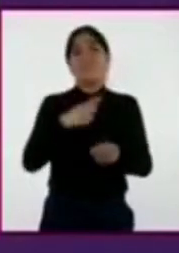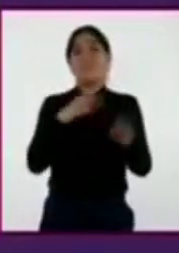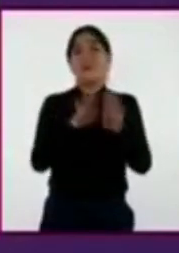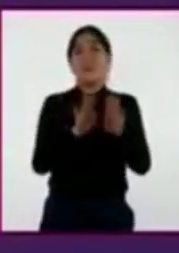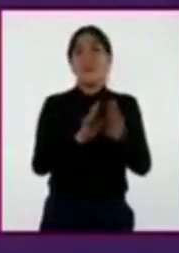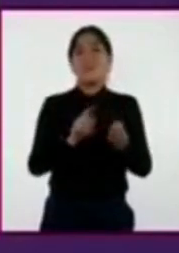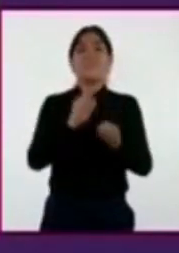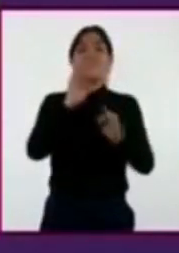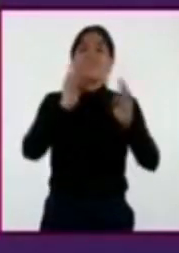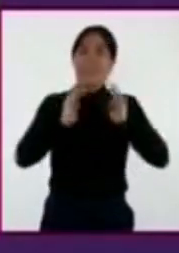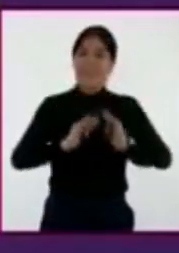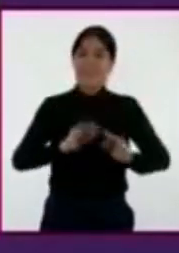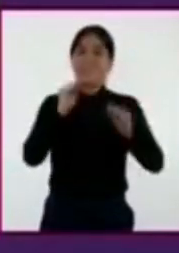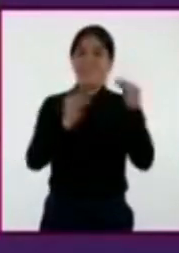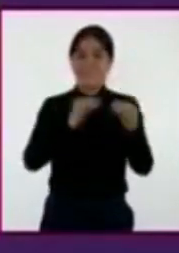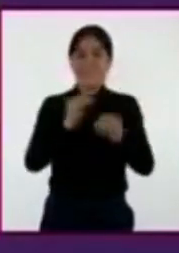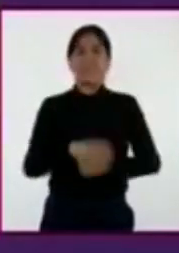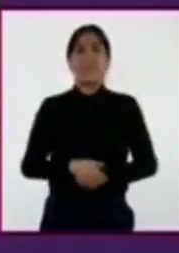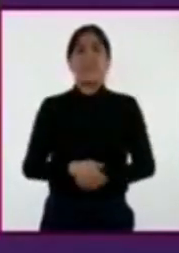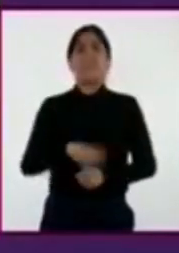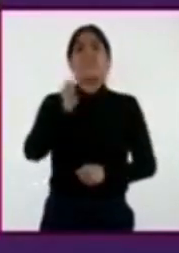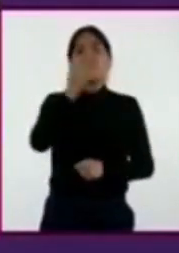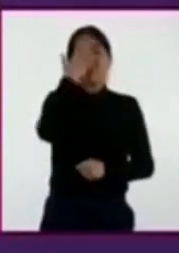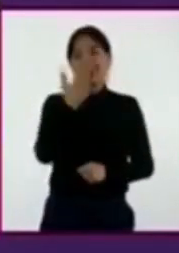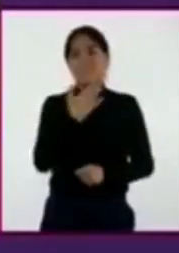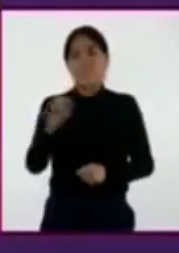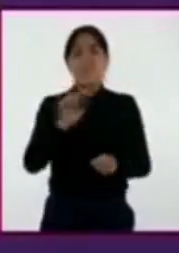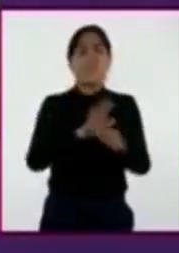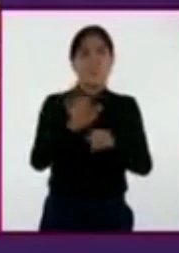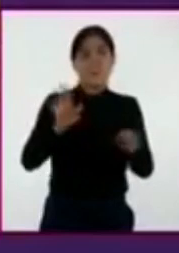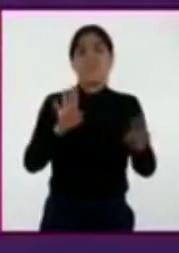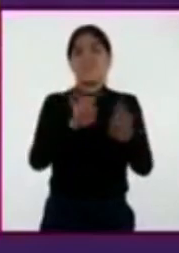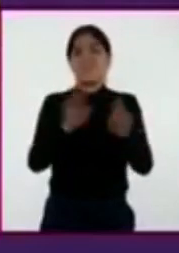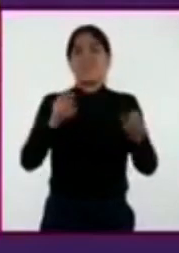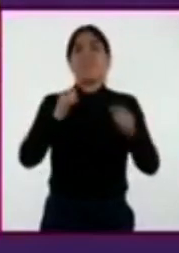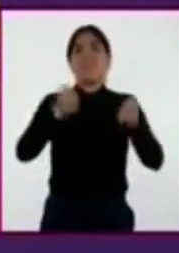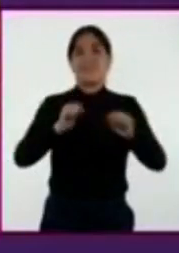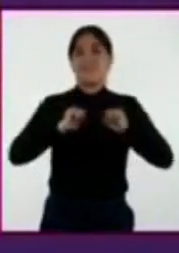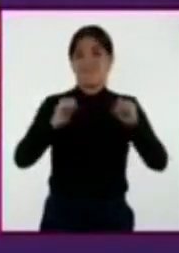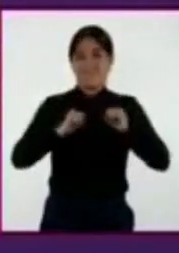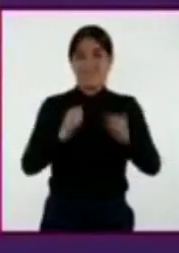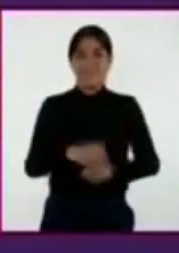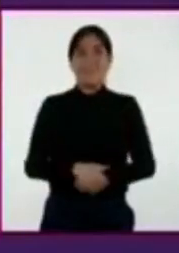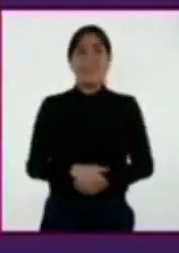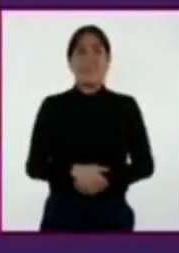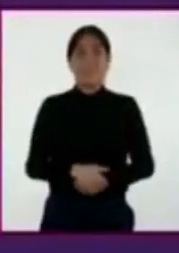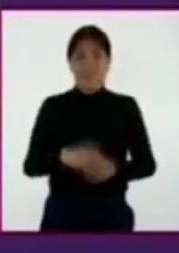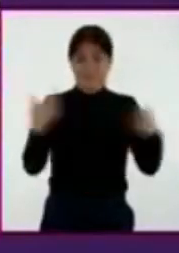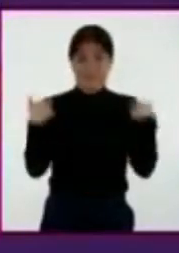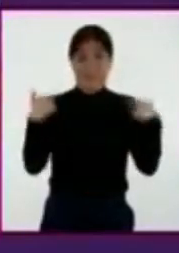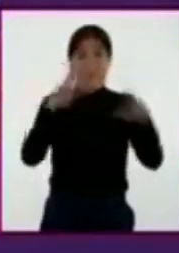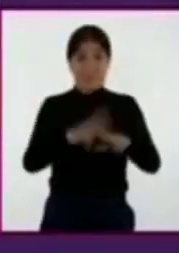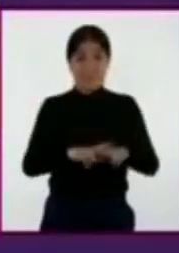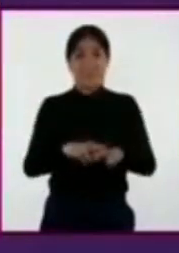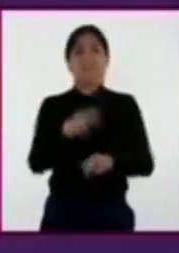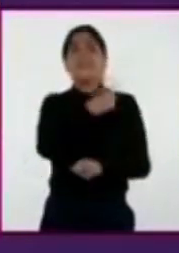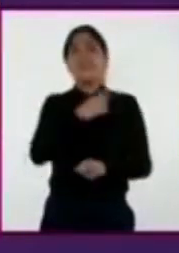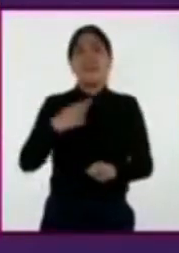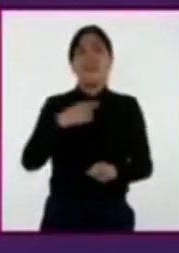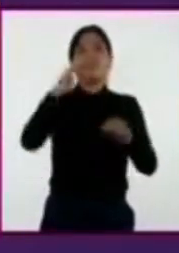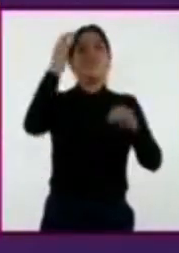acuerdos. ¿Qué implica el desarrollo de habilidades y destrezas en adolescentes? El profesor debe de conocer